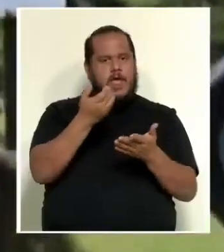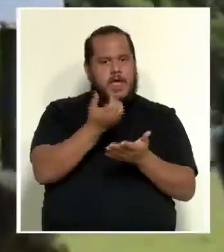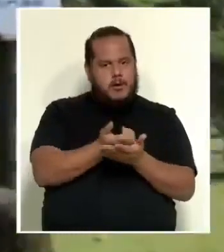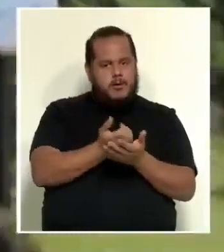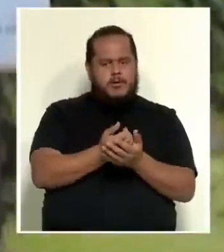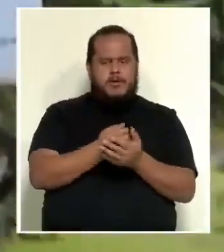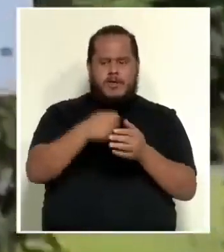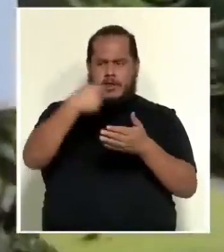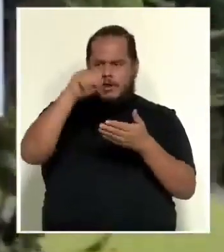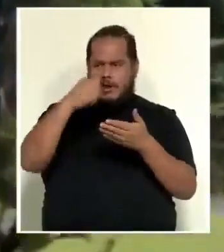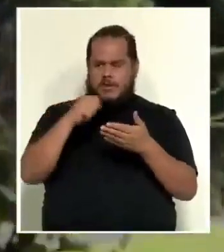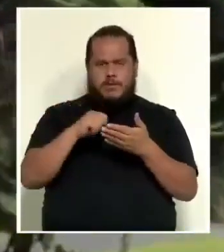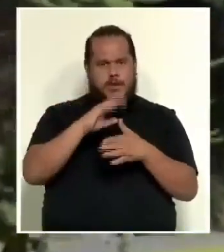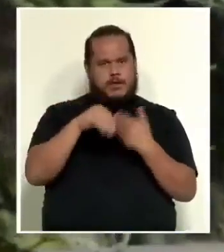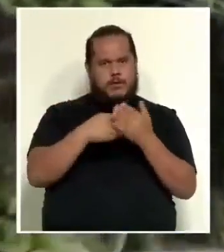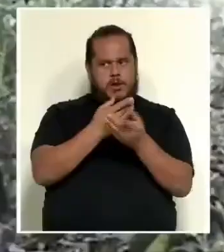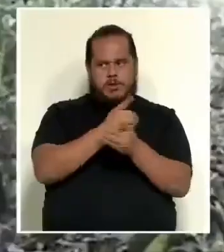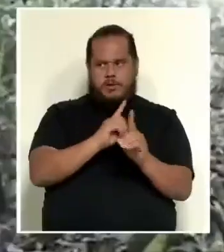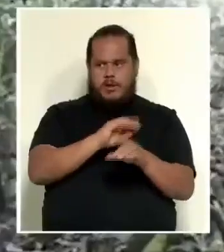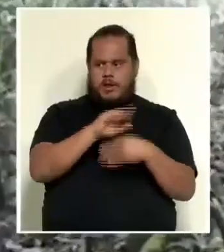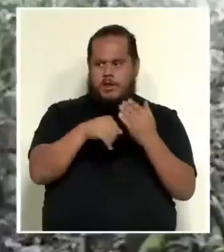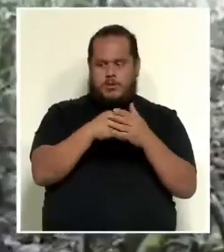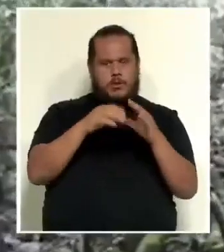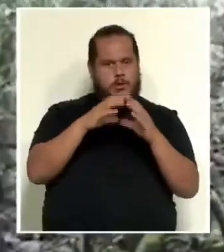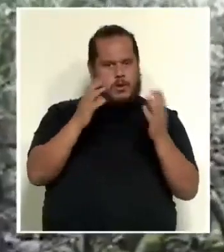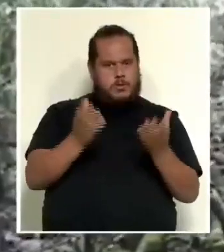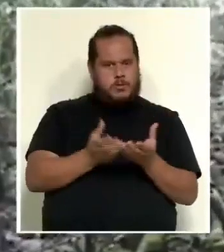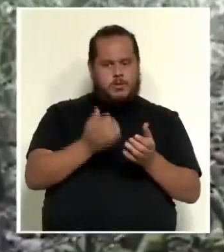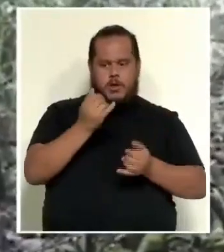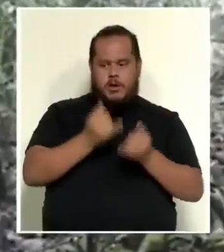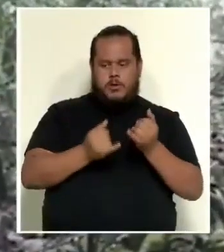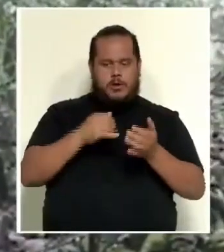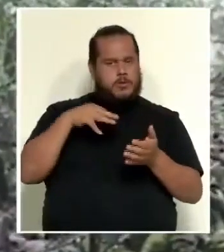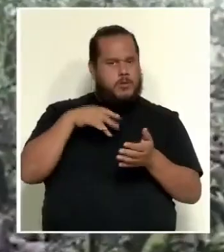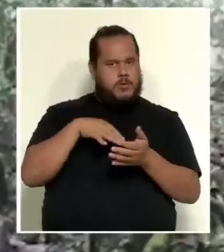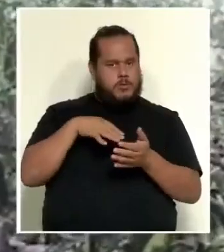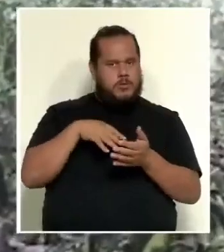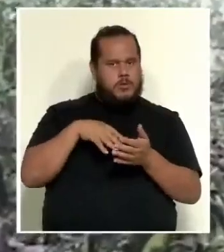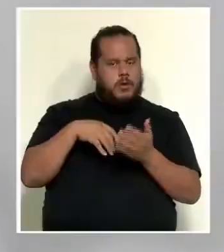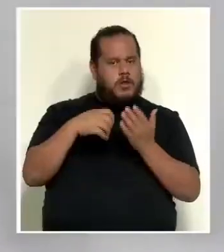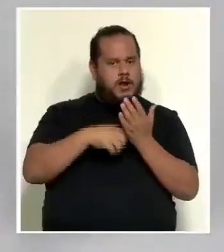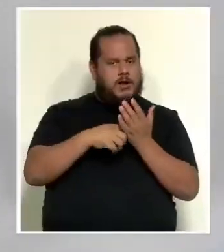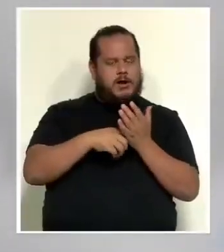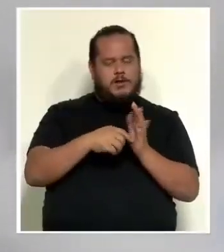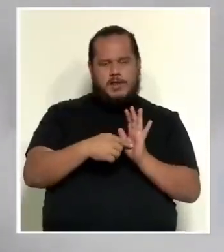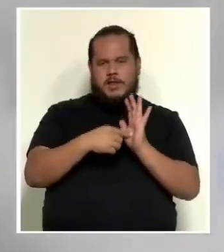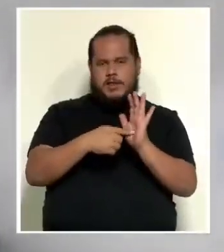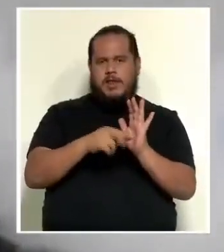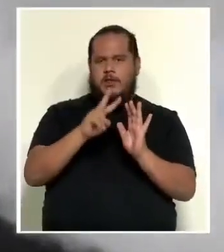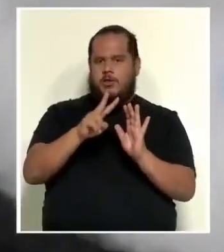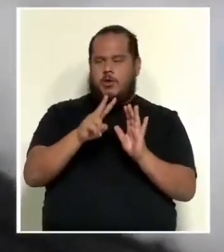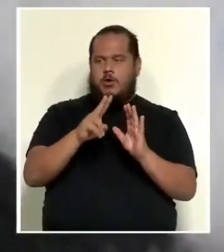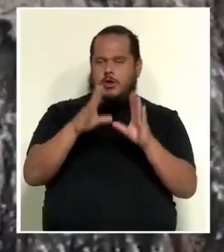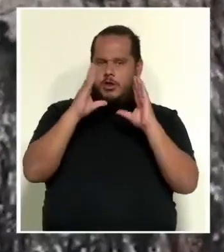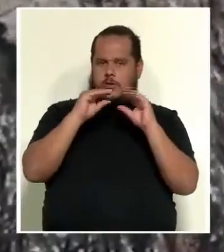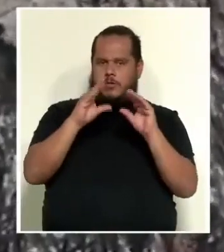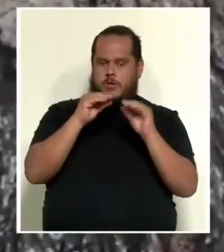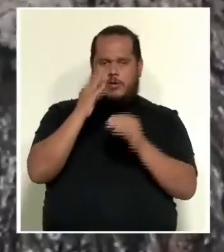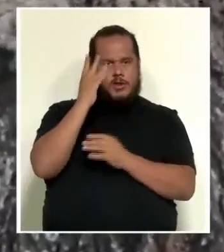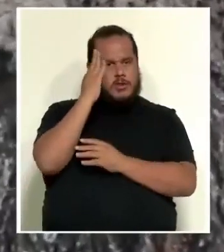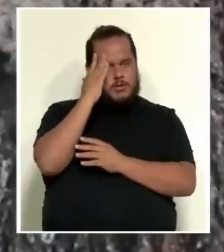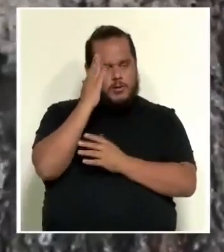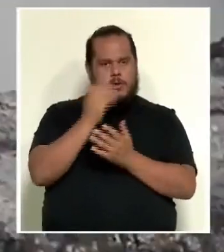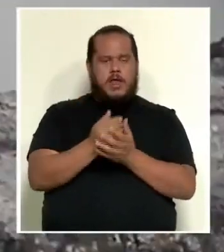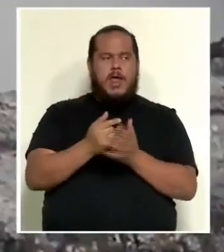la calidad de las democracias en todo el mundo. El último estudio de la revista revela 2 datos preocupantes